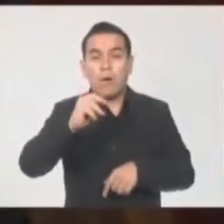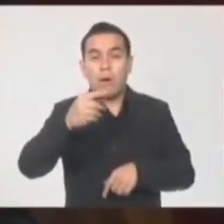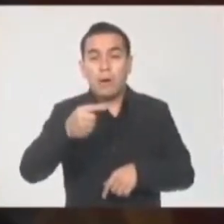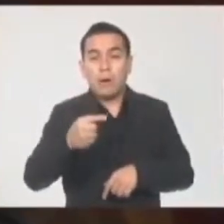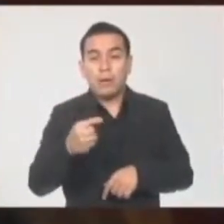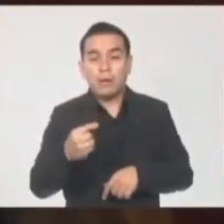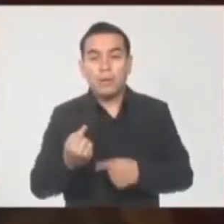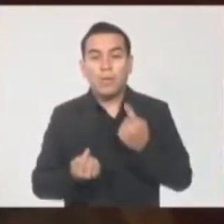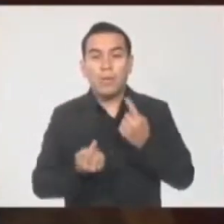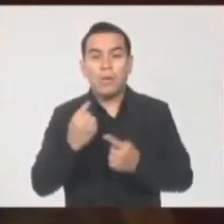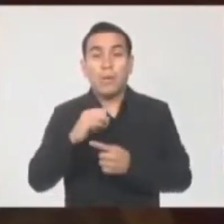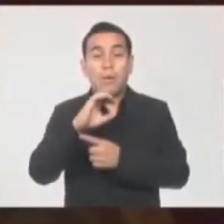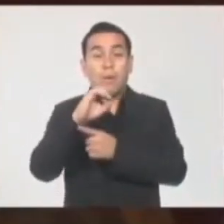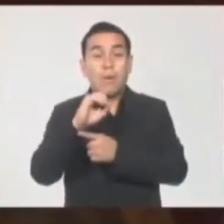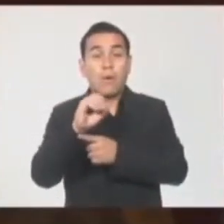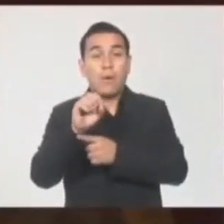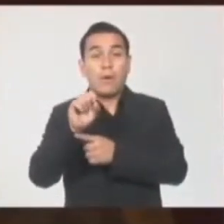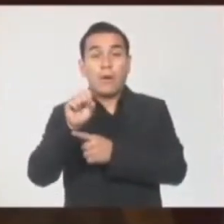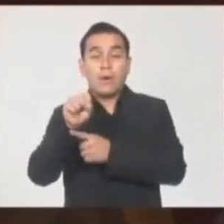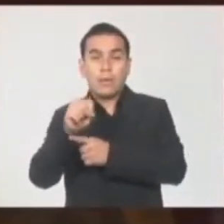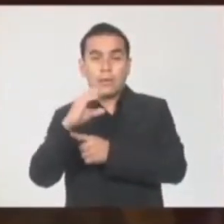como le dicen, OSCs.